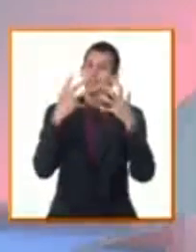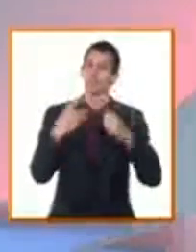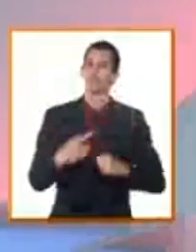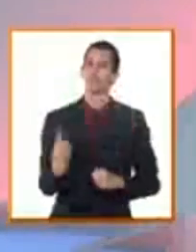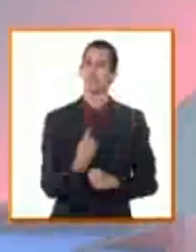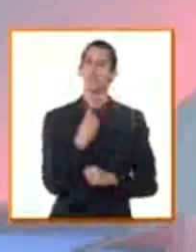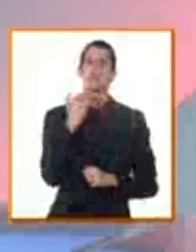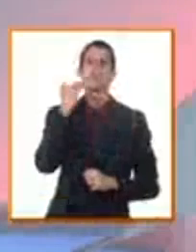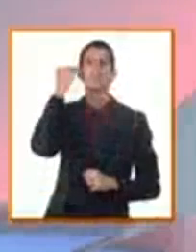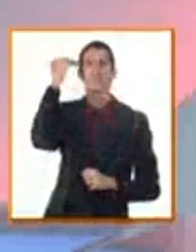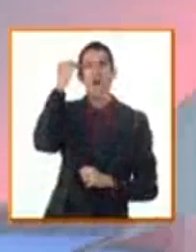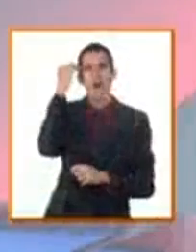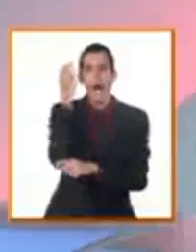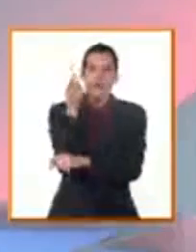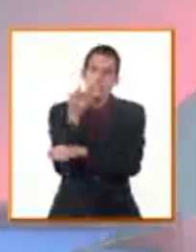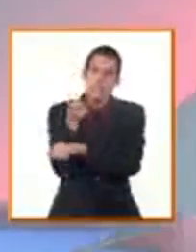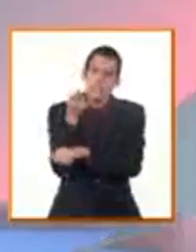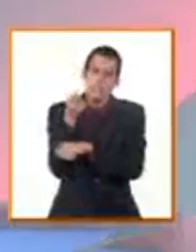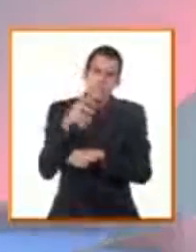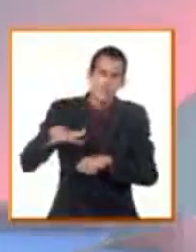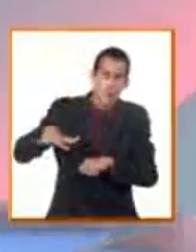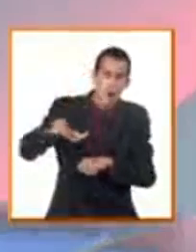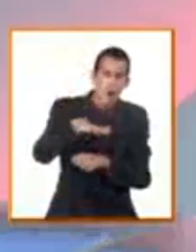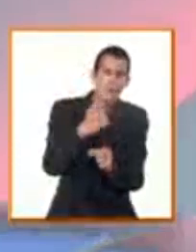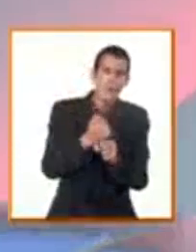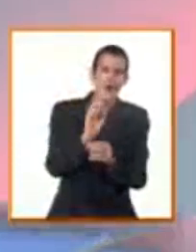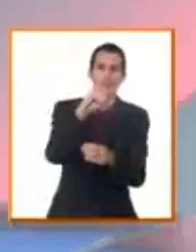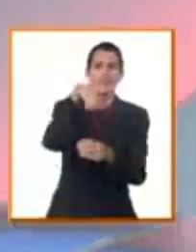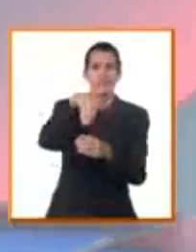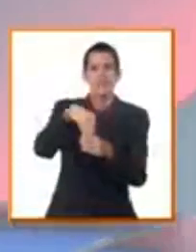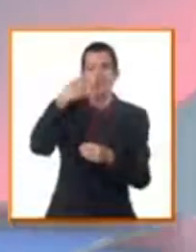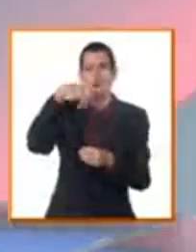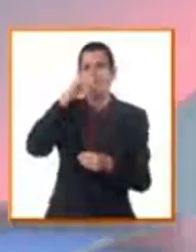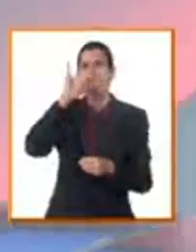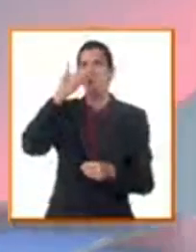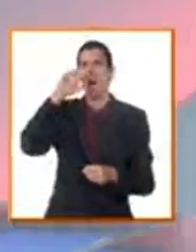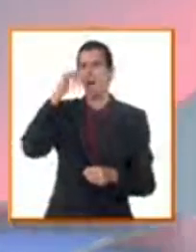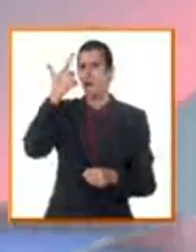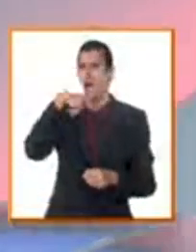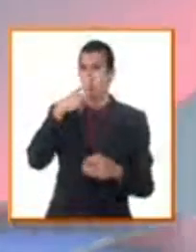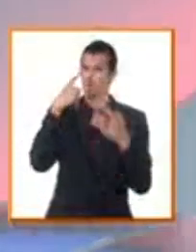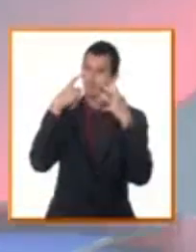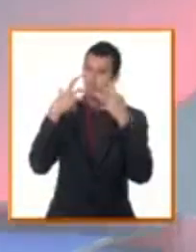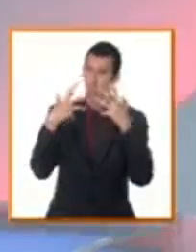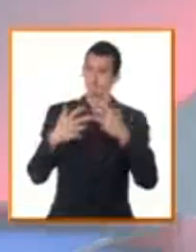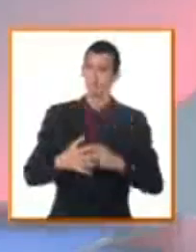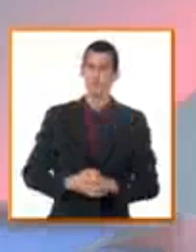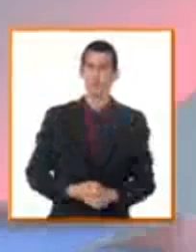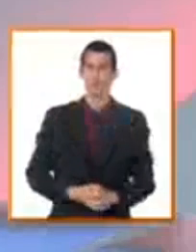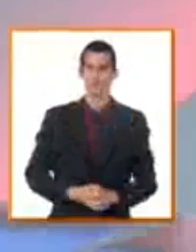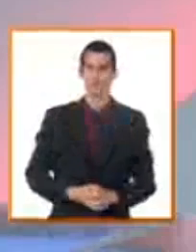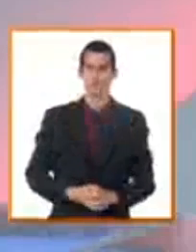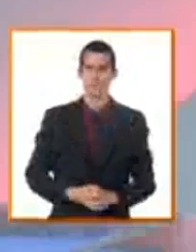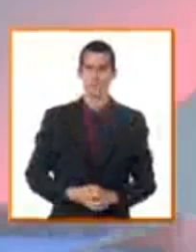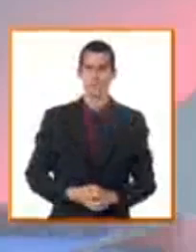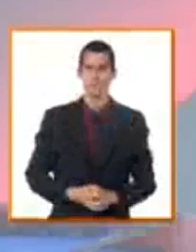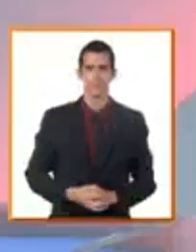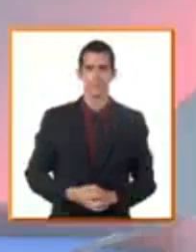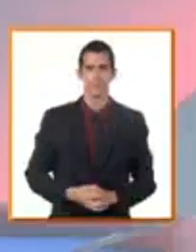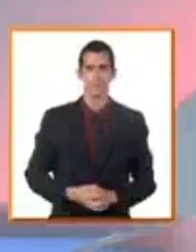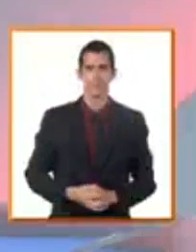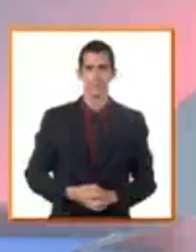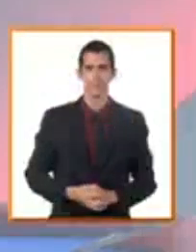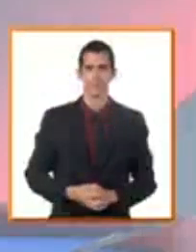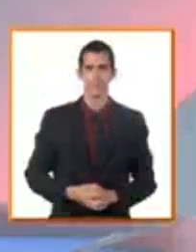Estamos hablando de la preparación técnico-profesional especializada y política ideológica. O sea, a nosotros nos interesa tener un oficial de